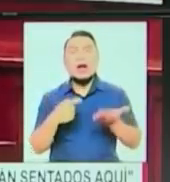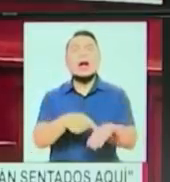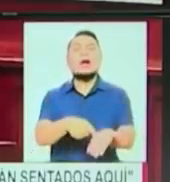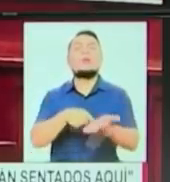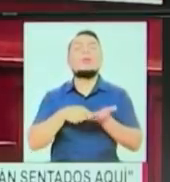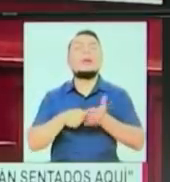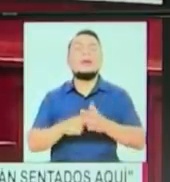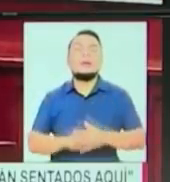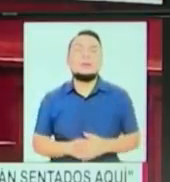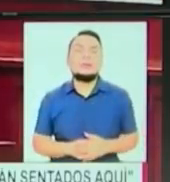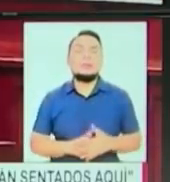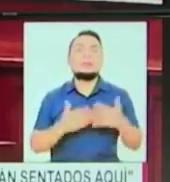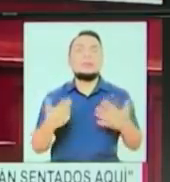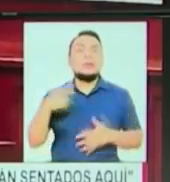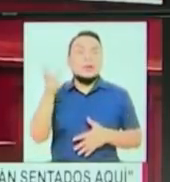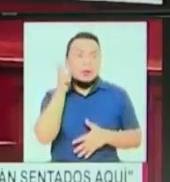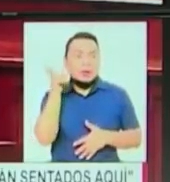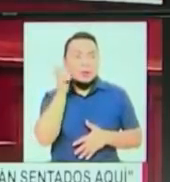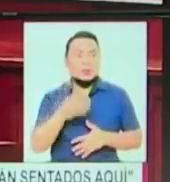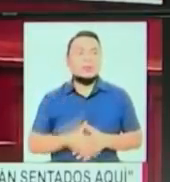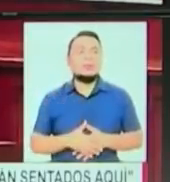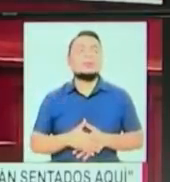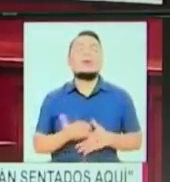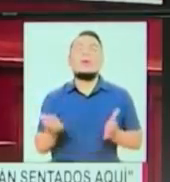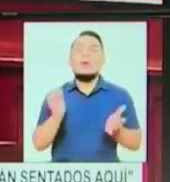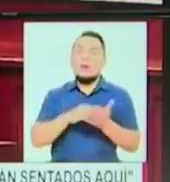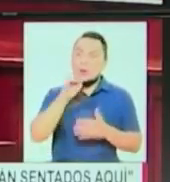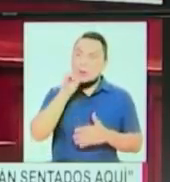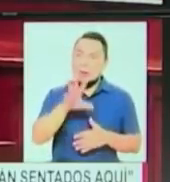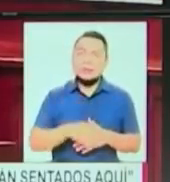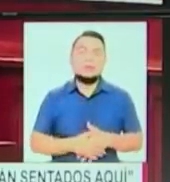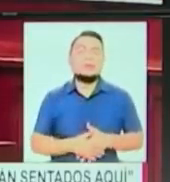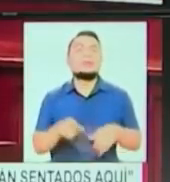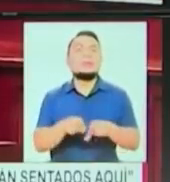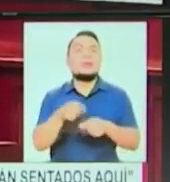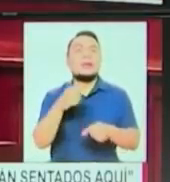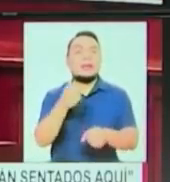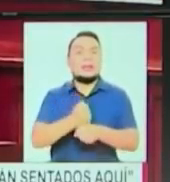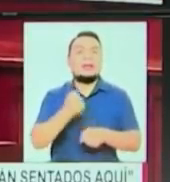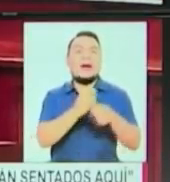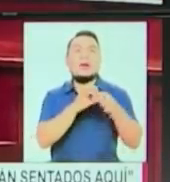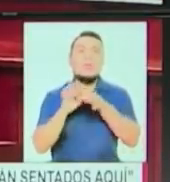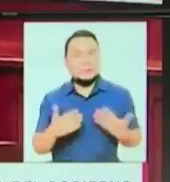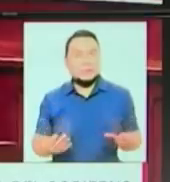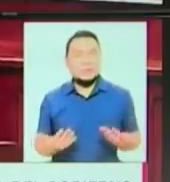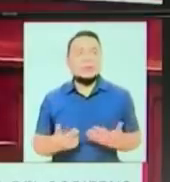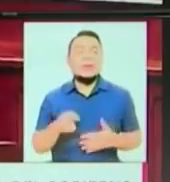gas y yo no veo que hagan nada para masificarlo. La ley antimonopolio, tampoco.